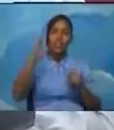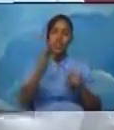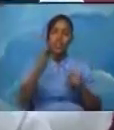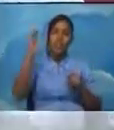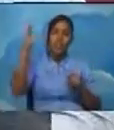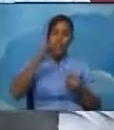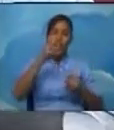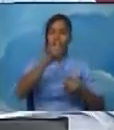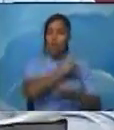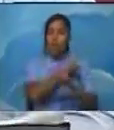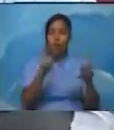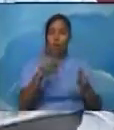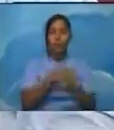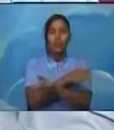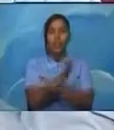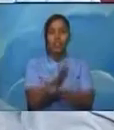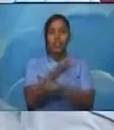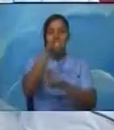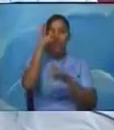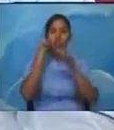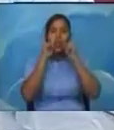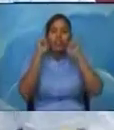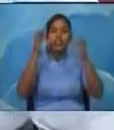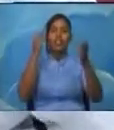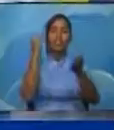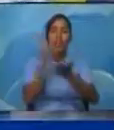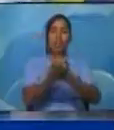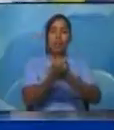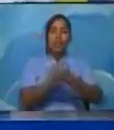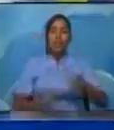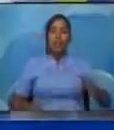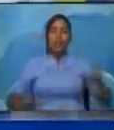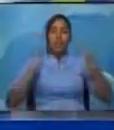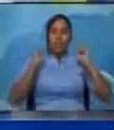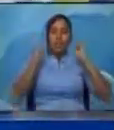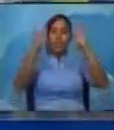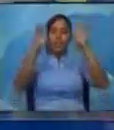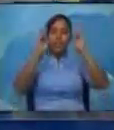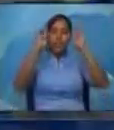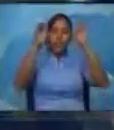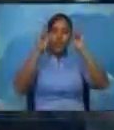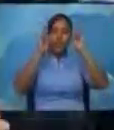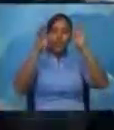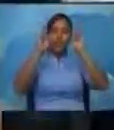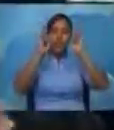venir vendrá y no tardará. Que Dios le bendiga y que Dios le guarde. Gloria a Dios,